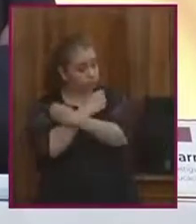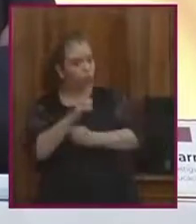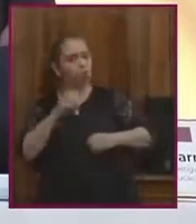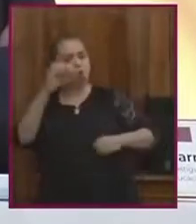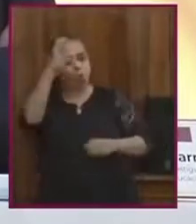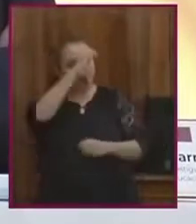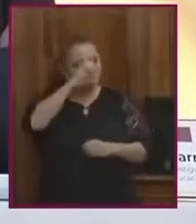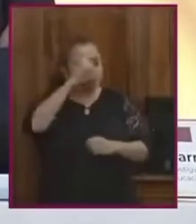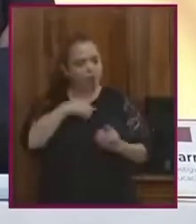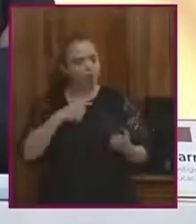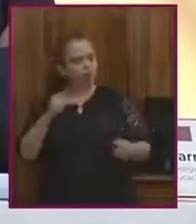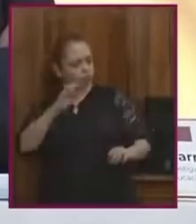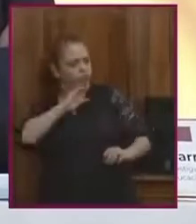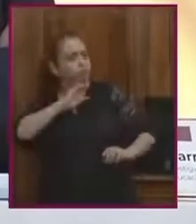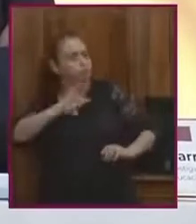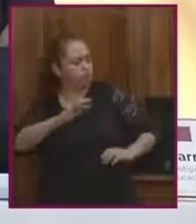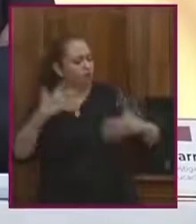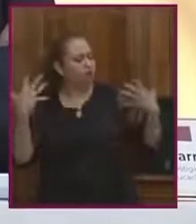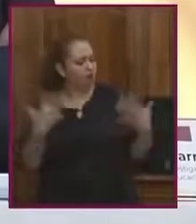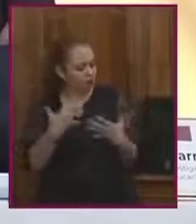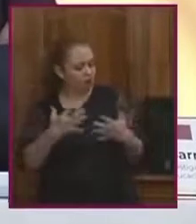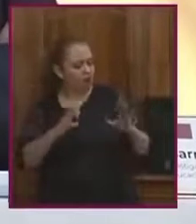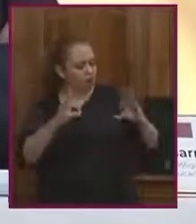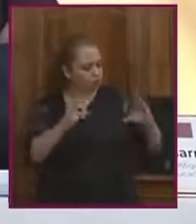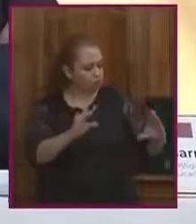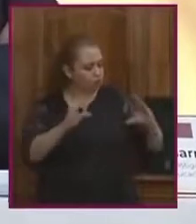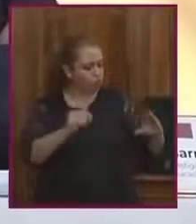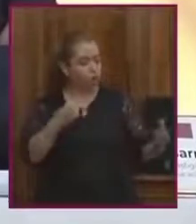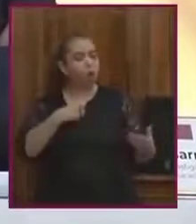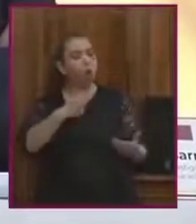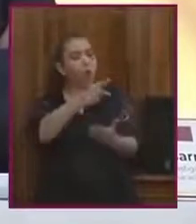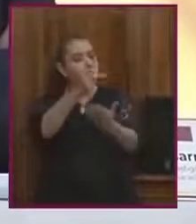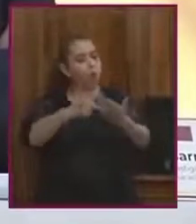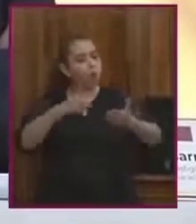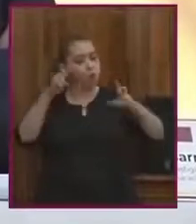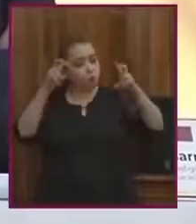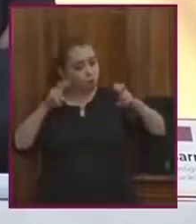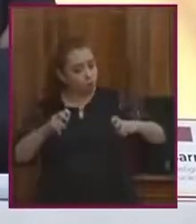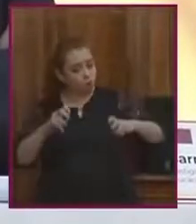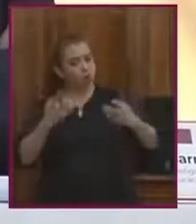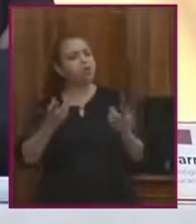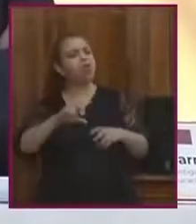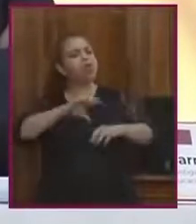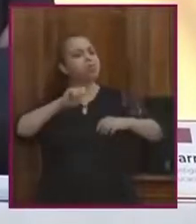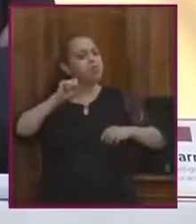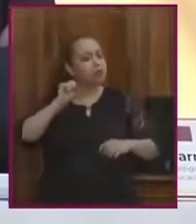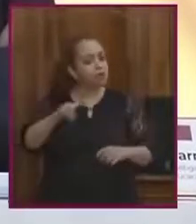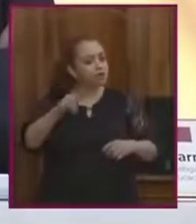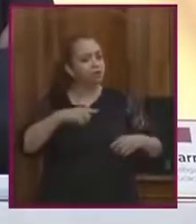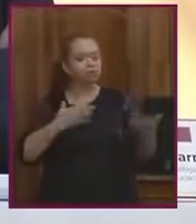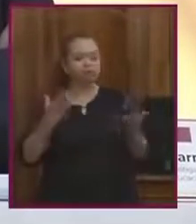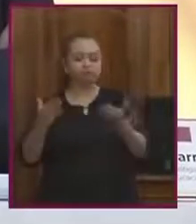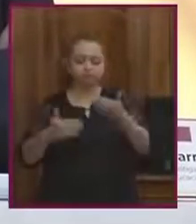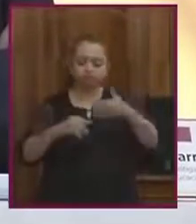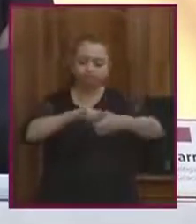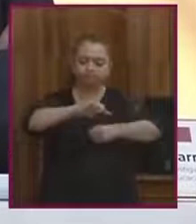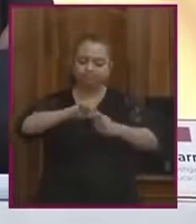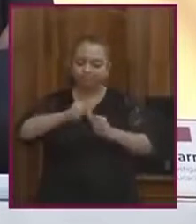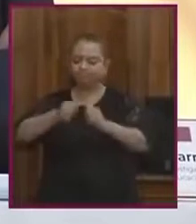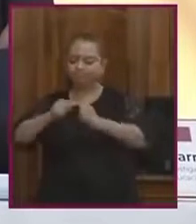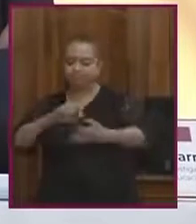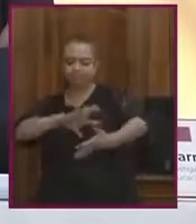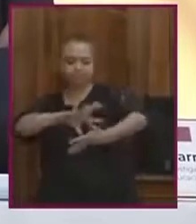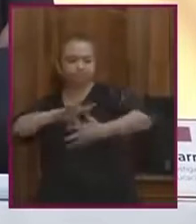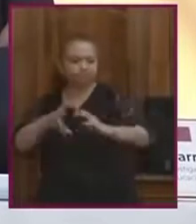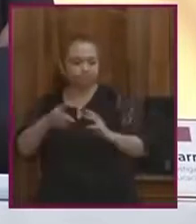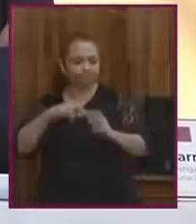de decidir sobre su ejercicio didáctico, los programas de estudio y contribuir a la transformación social del país. Porque